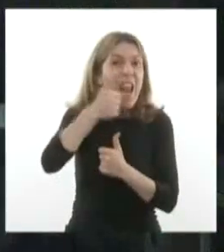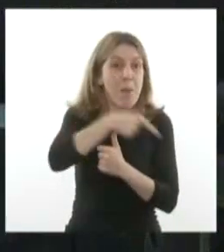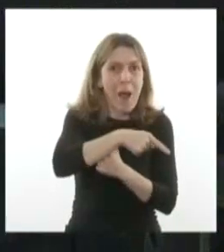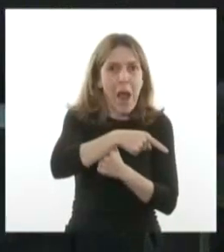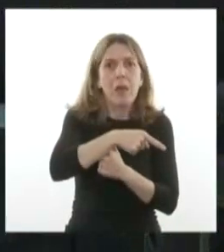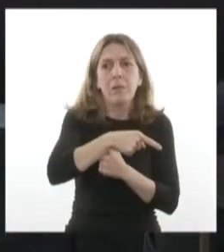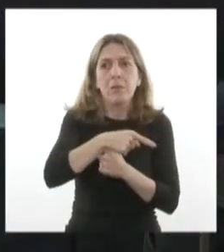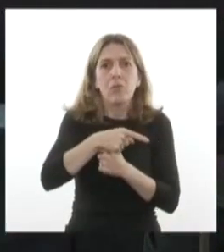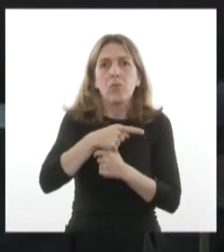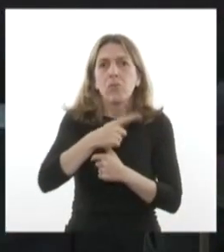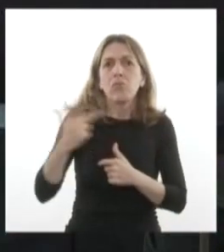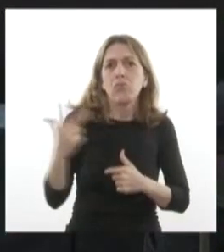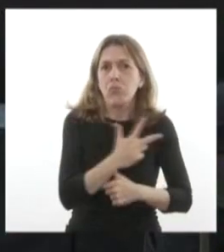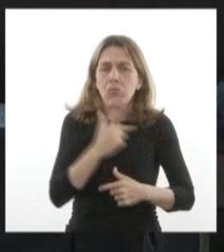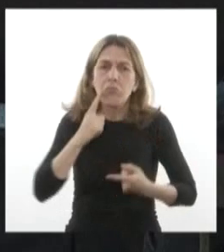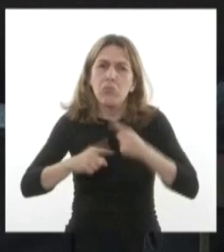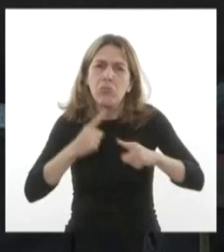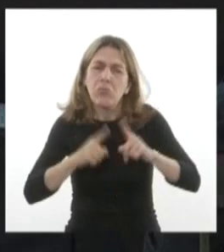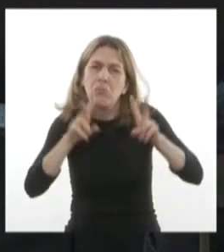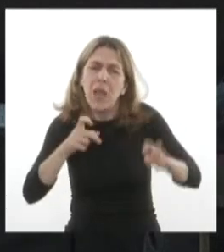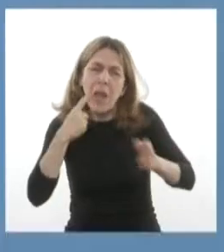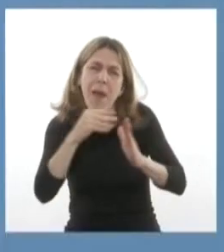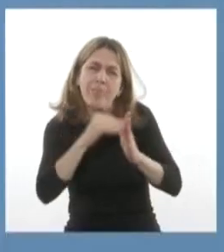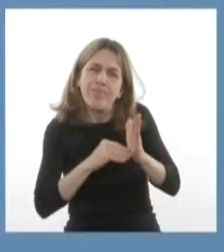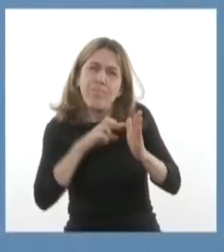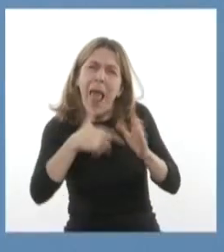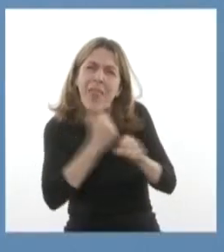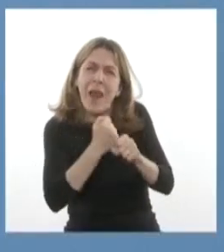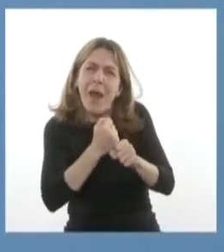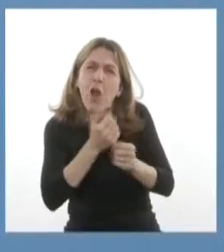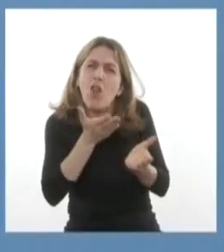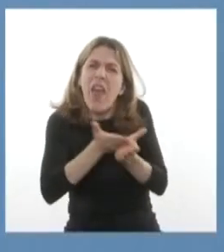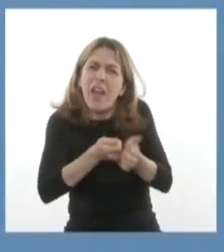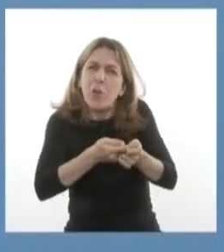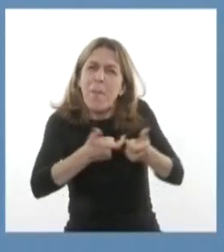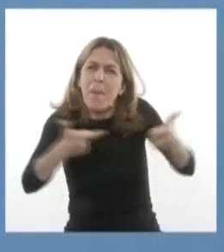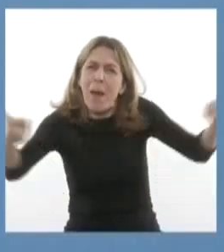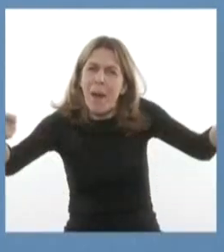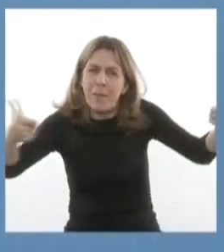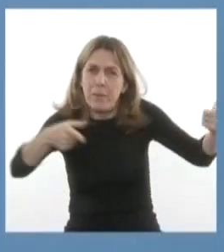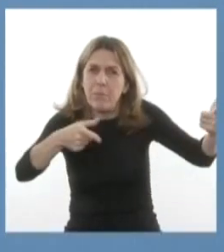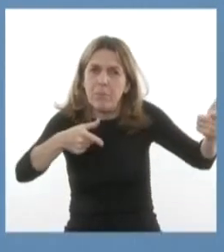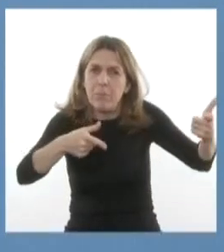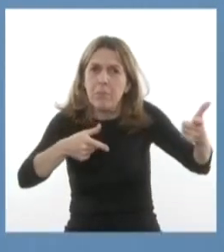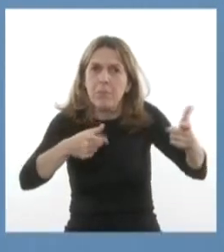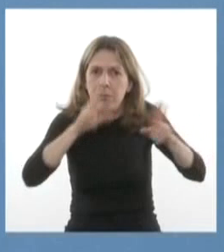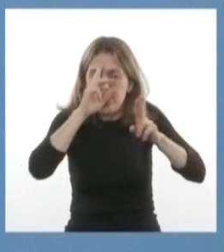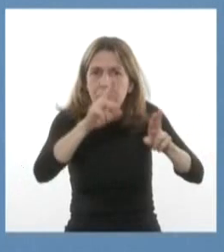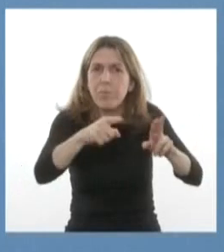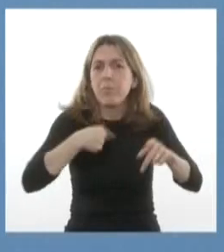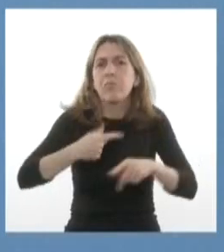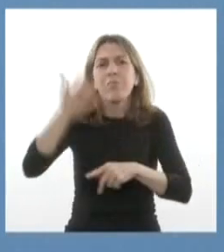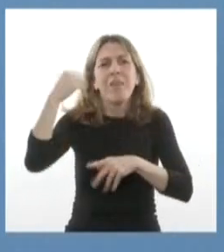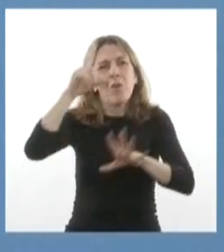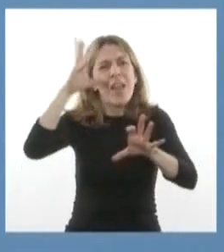nos pusimos una agenda de ampliación de derechos. Y si ustedes hacen memoria, a lo largo de toda la campaña, yo